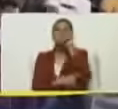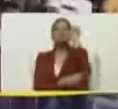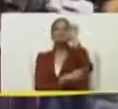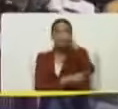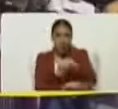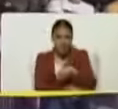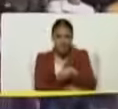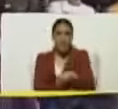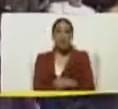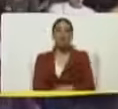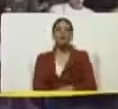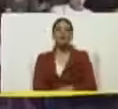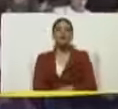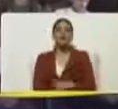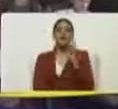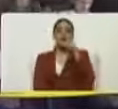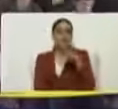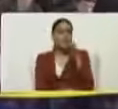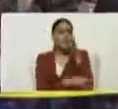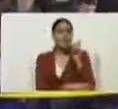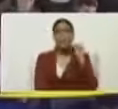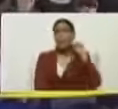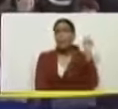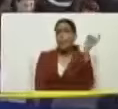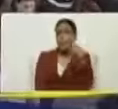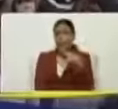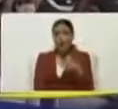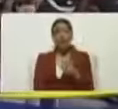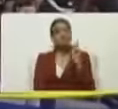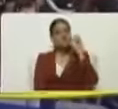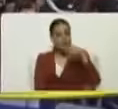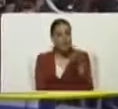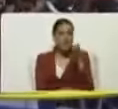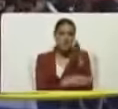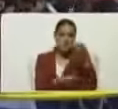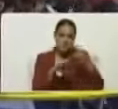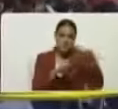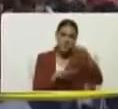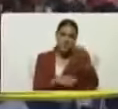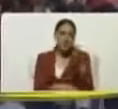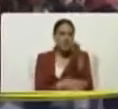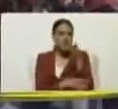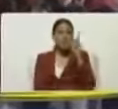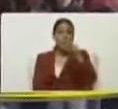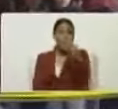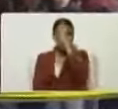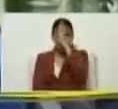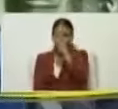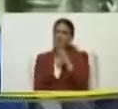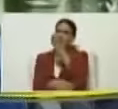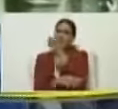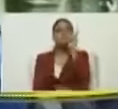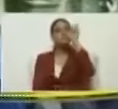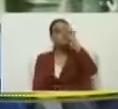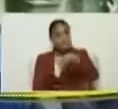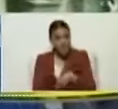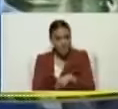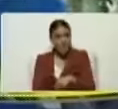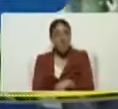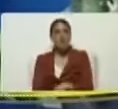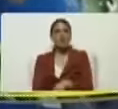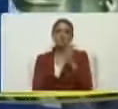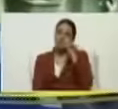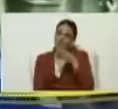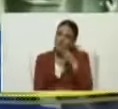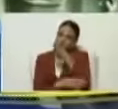Estuvimos también por allá en Guanarito, pasamos, fuimos a Libertad de Barinas en días pasados, pero también llegamos a Arismendi de